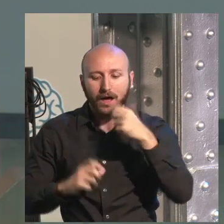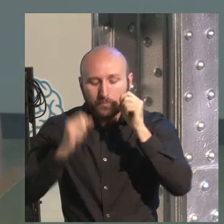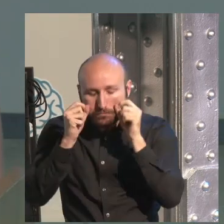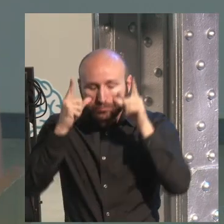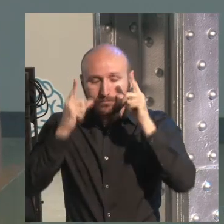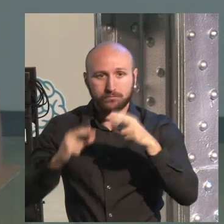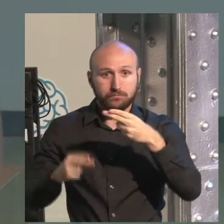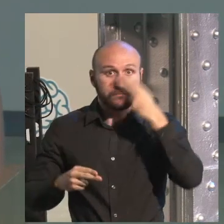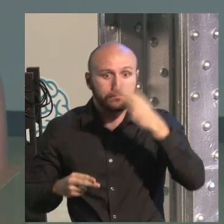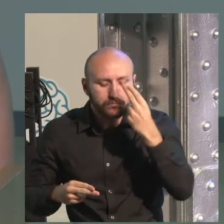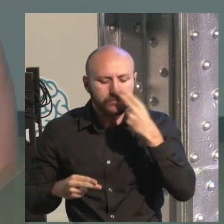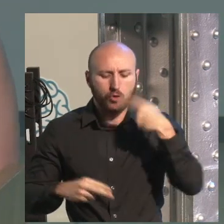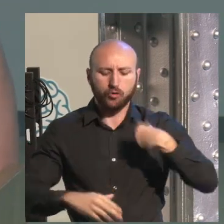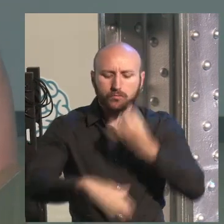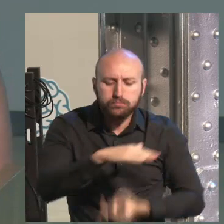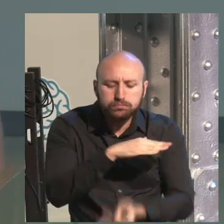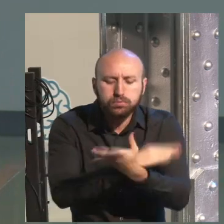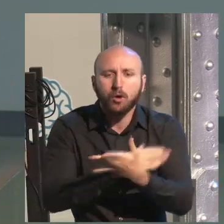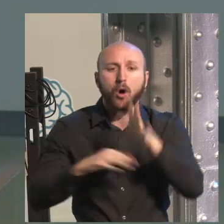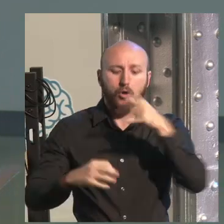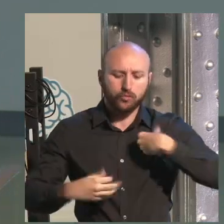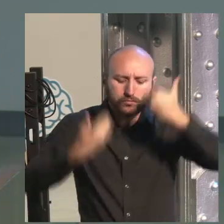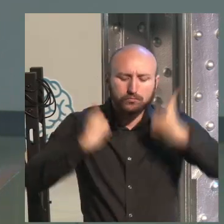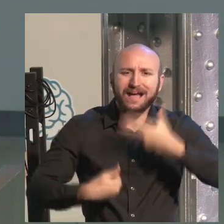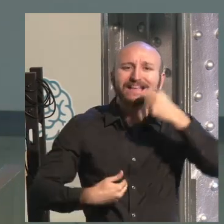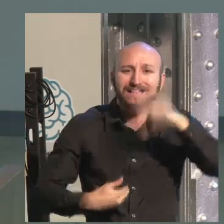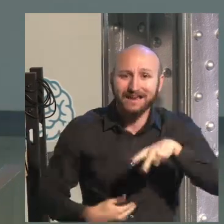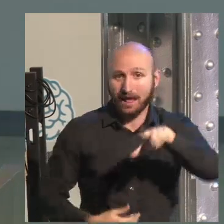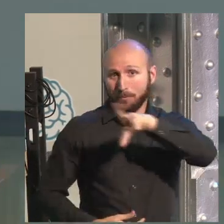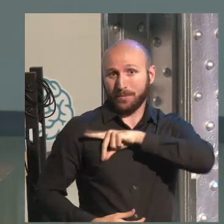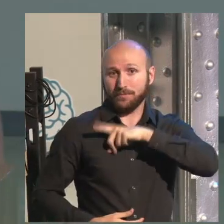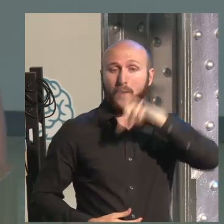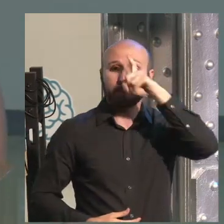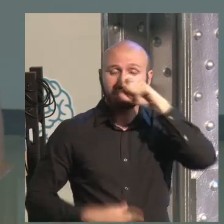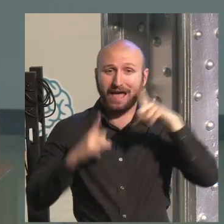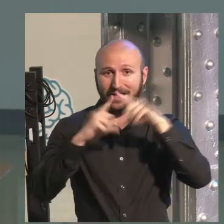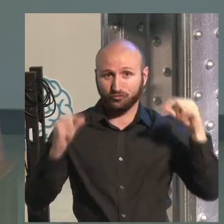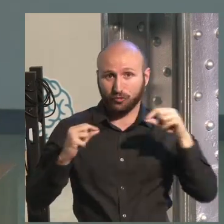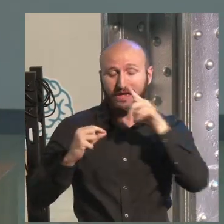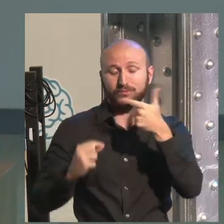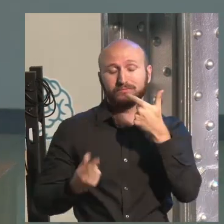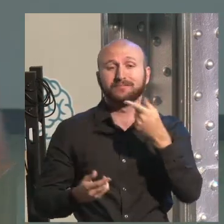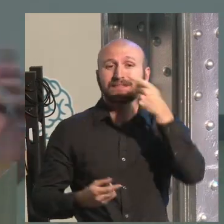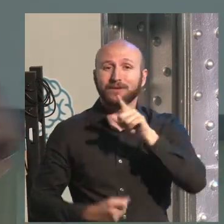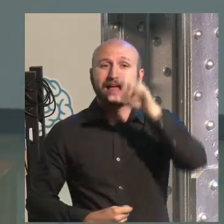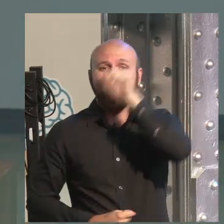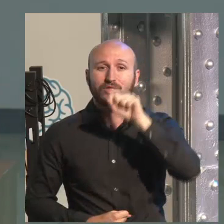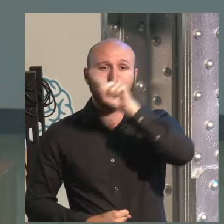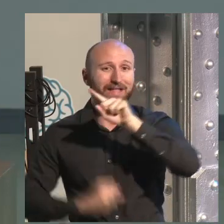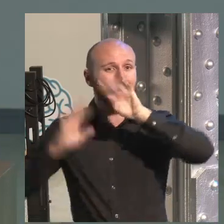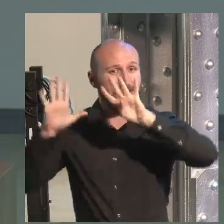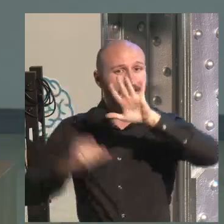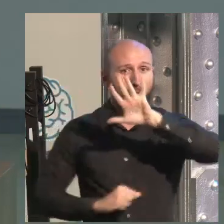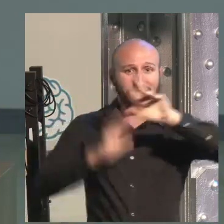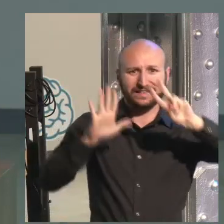dónde venimos y quiénes somos. Es Premio Príncipe de Asturias en investigación científica en 1997, pero tiene decenas y